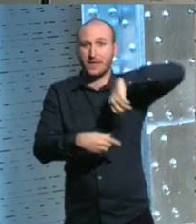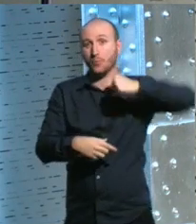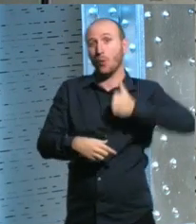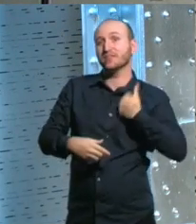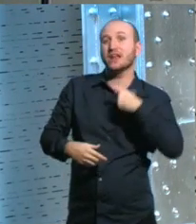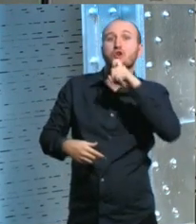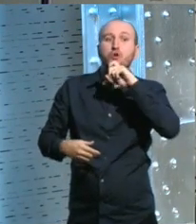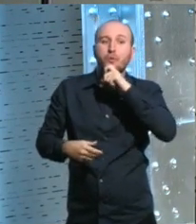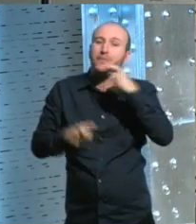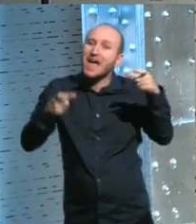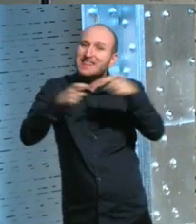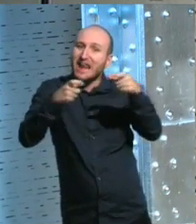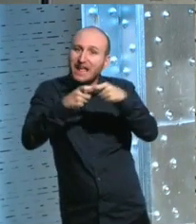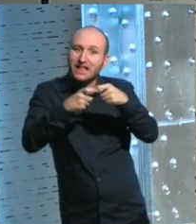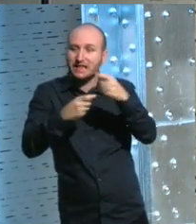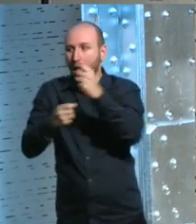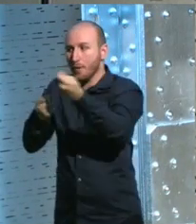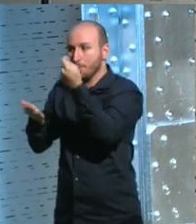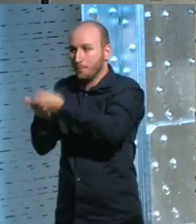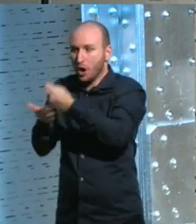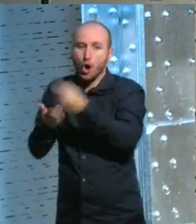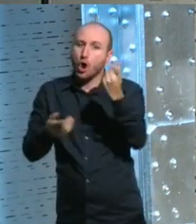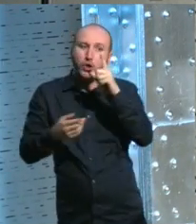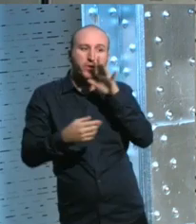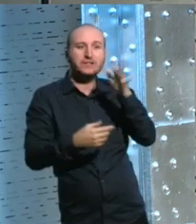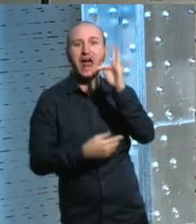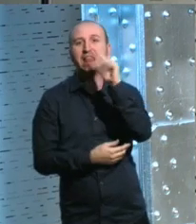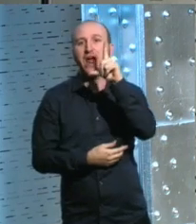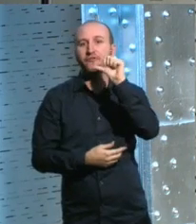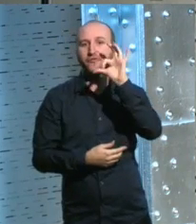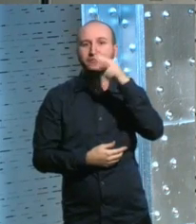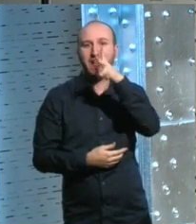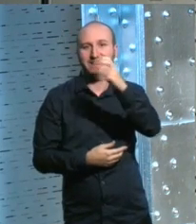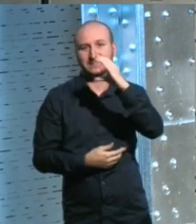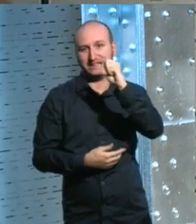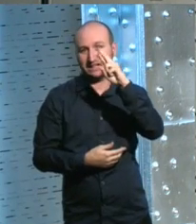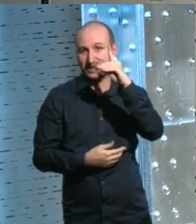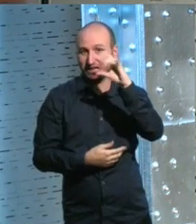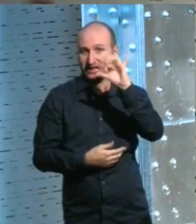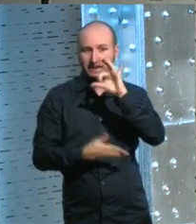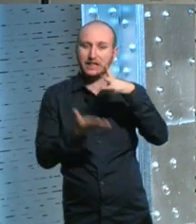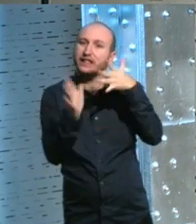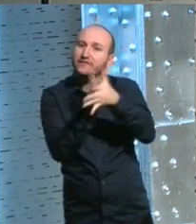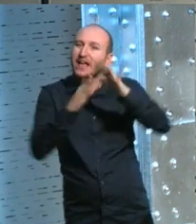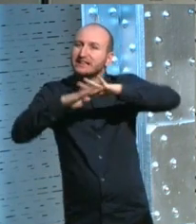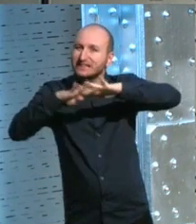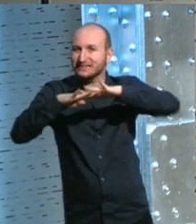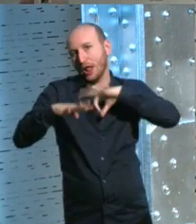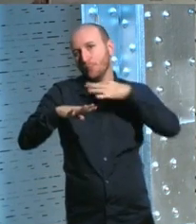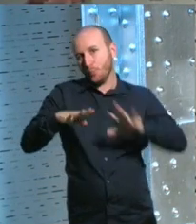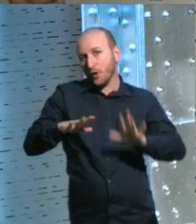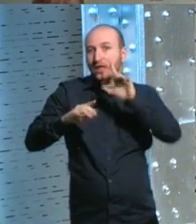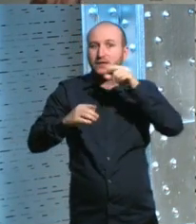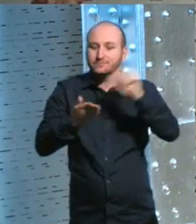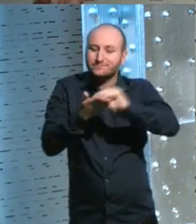de... ¿Prepago? Las scratch cards, las que se rasgan. Y donde entonces tú compras